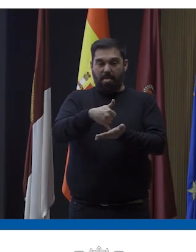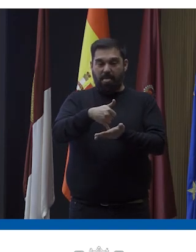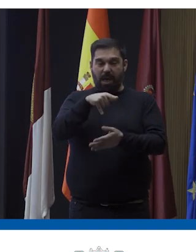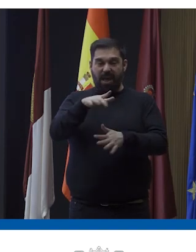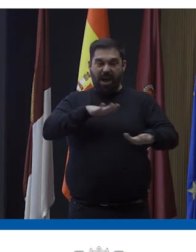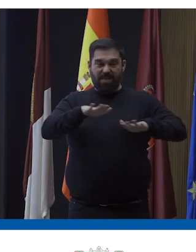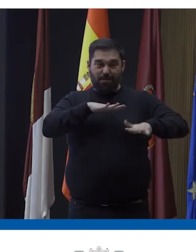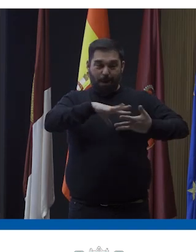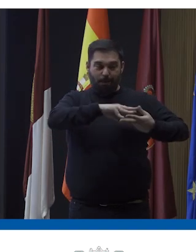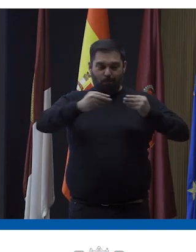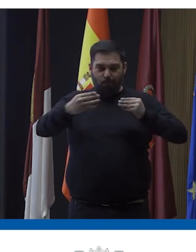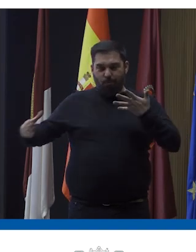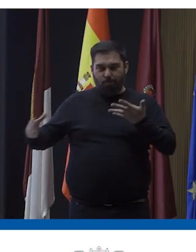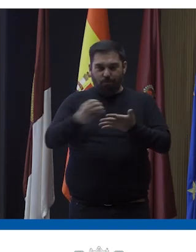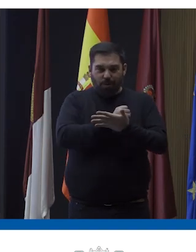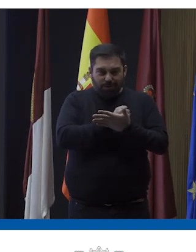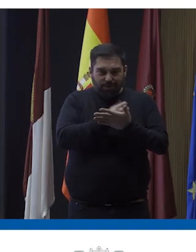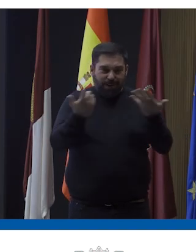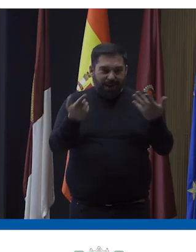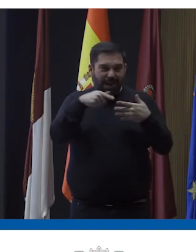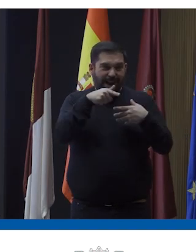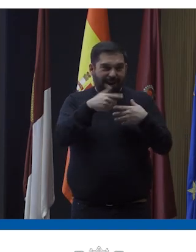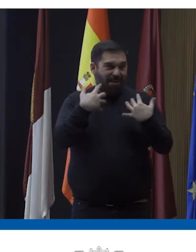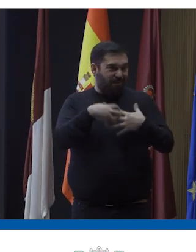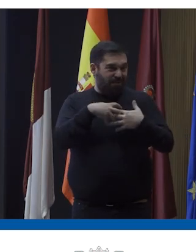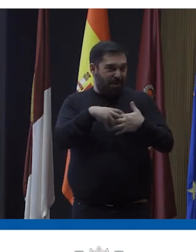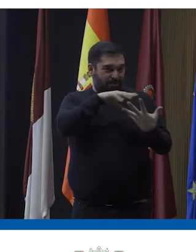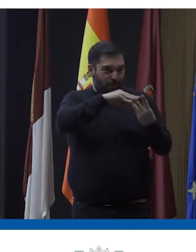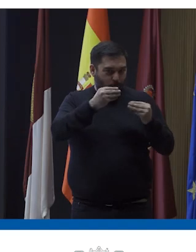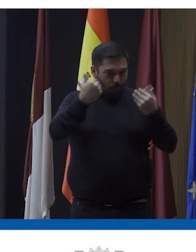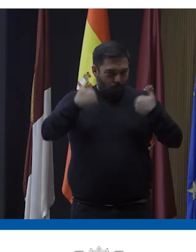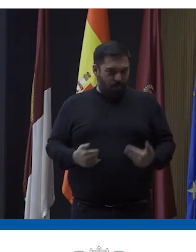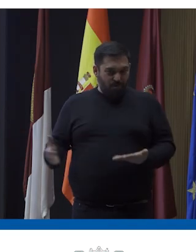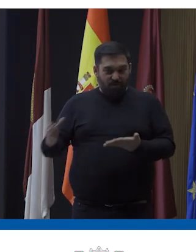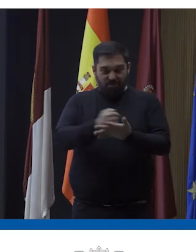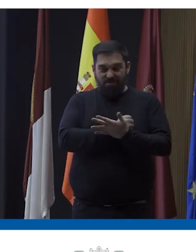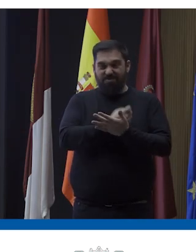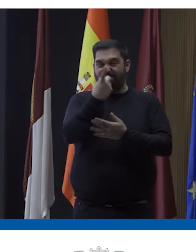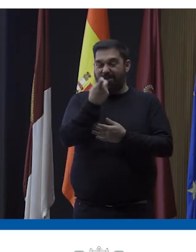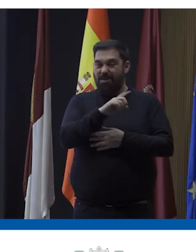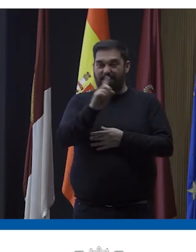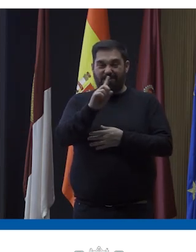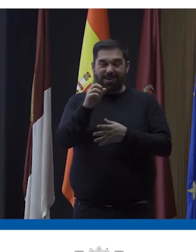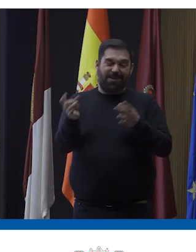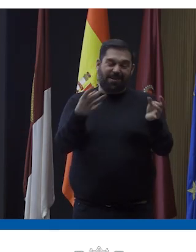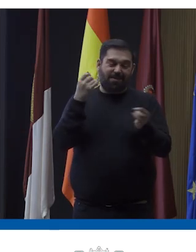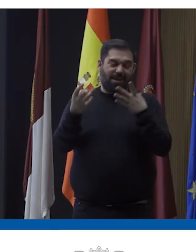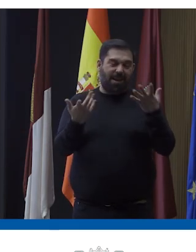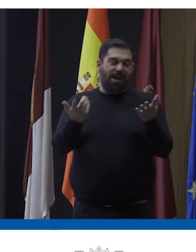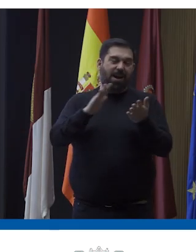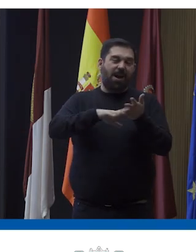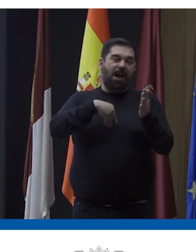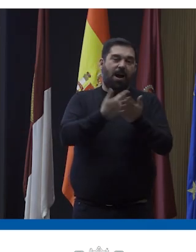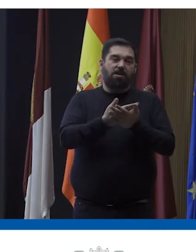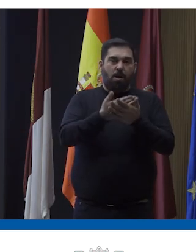musculatura, y está haciendo que se pongan en funcionamiento todos los músculos. Y a veces no es necesario hacer un ejercicio hasta la extenuación